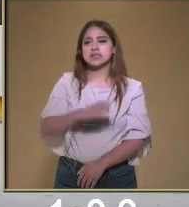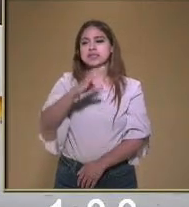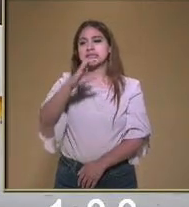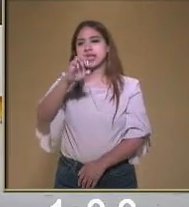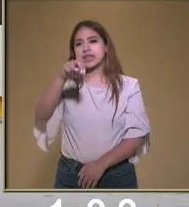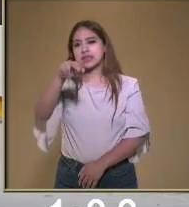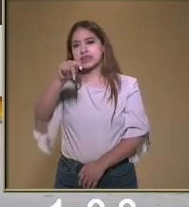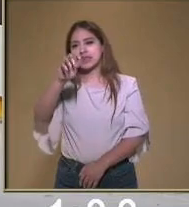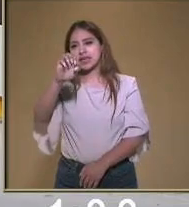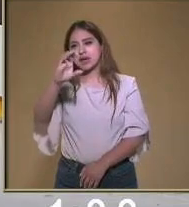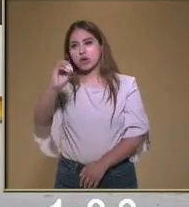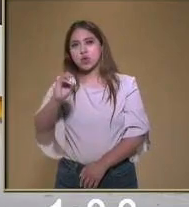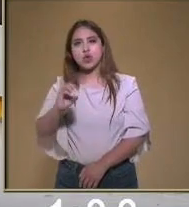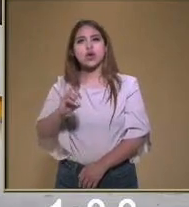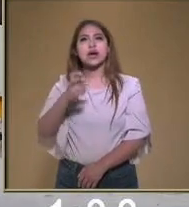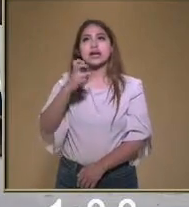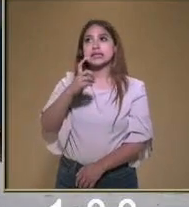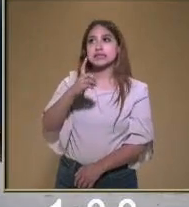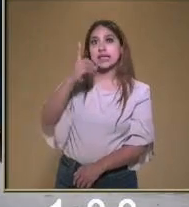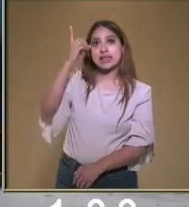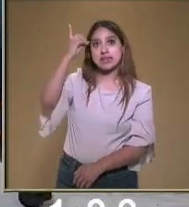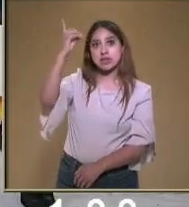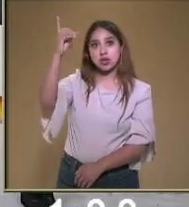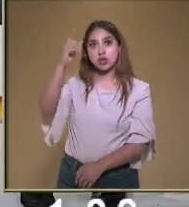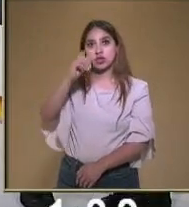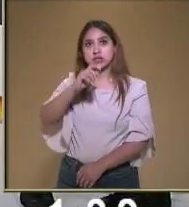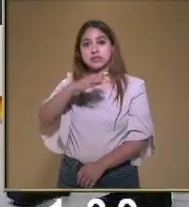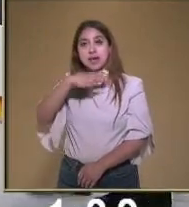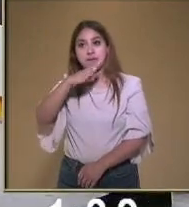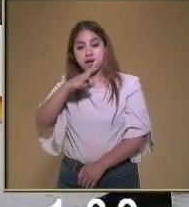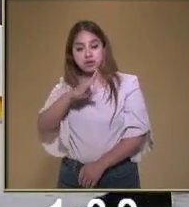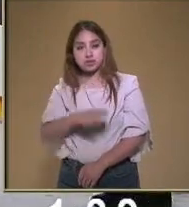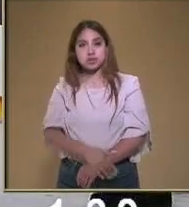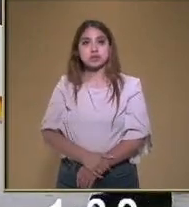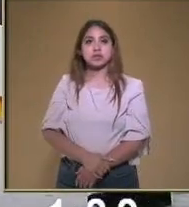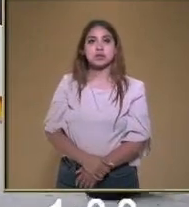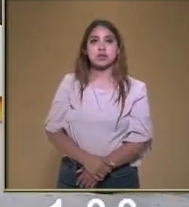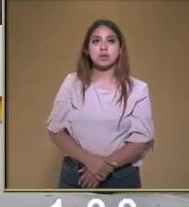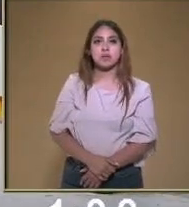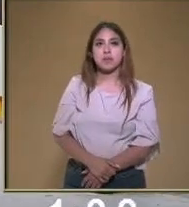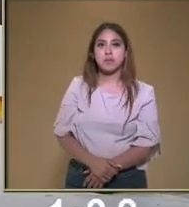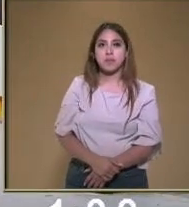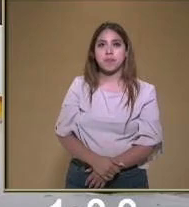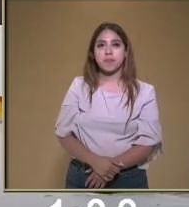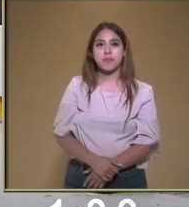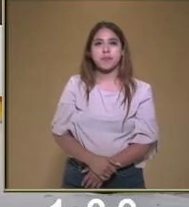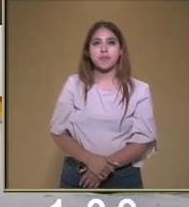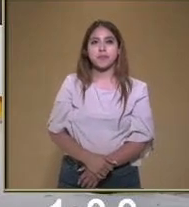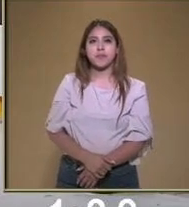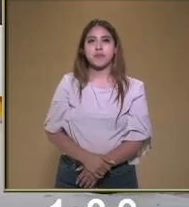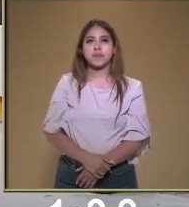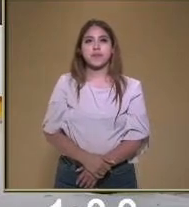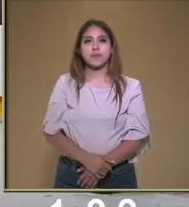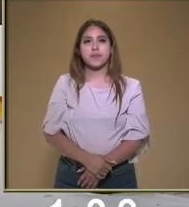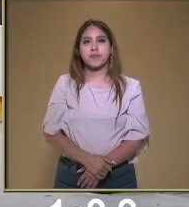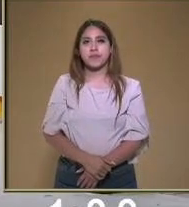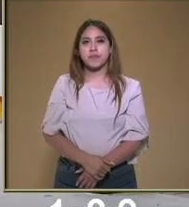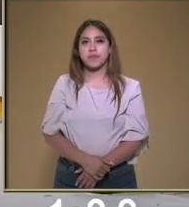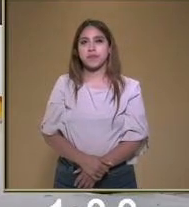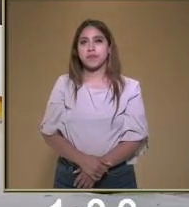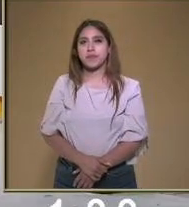Bueno, Centeot es el dios del maíz. Muy bien. A ver, continuamos. Sigue la maestra Berenice. Vamos a